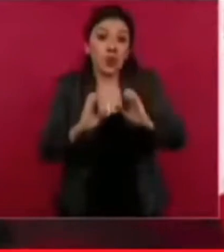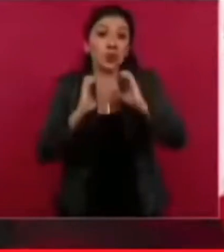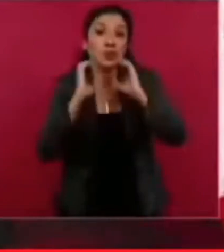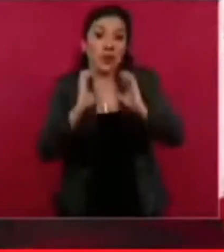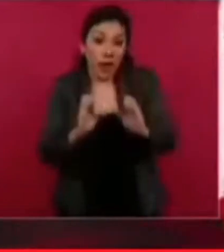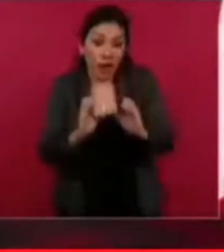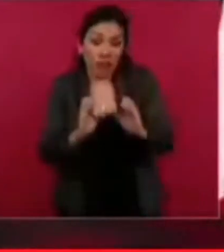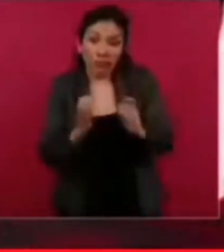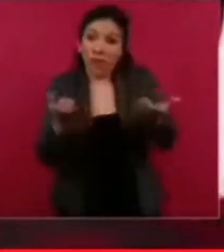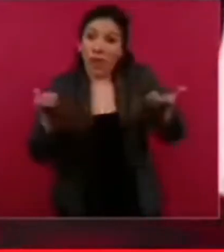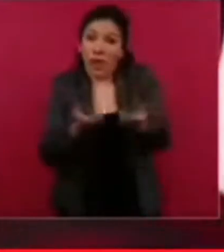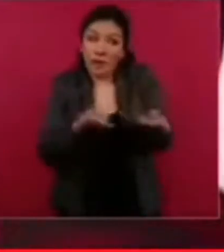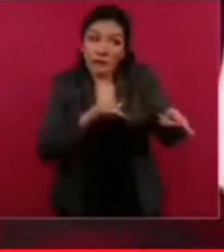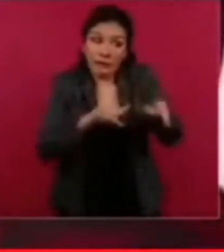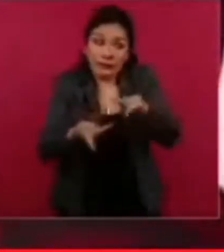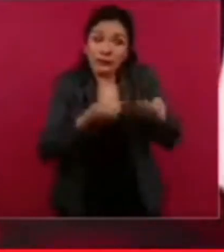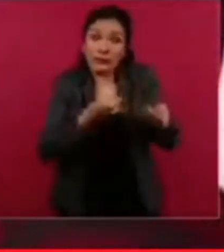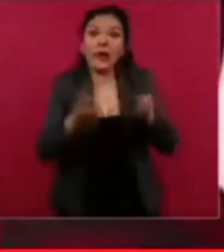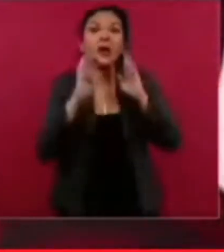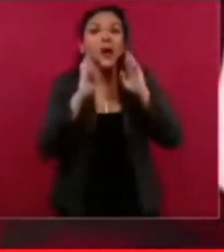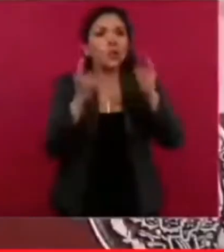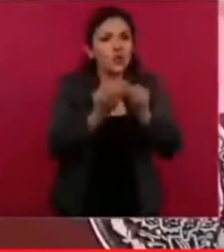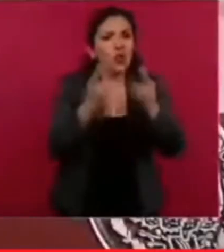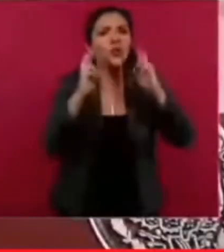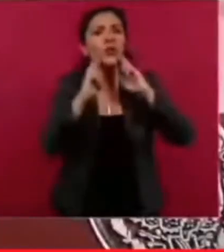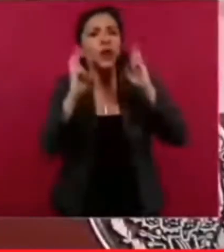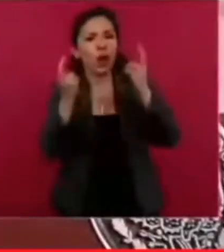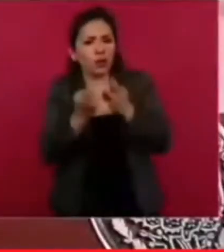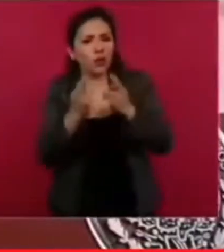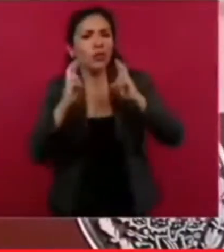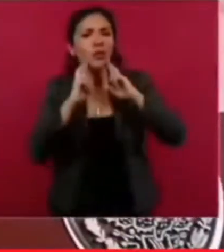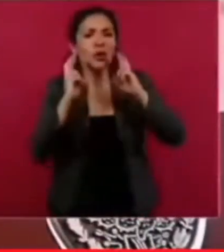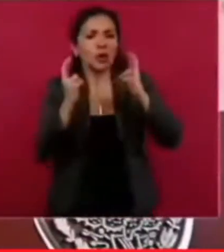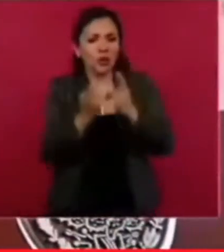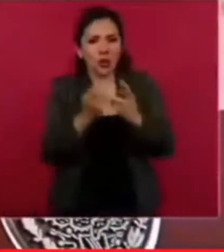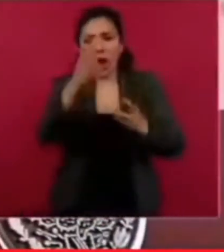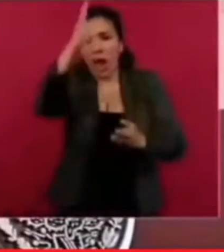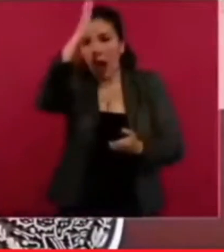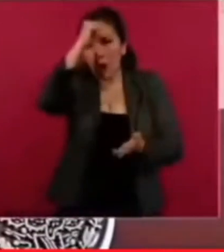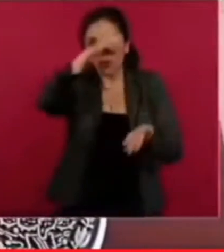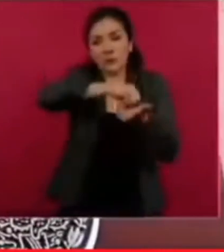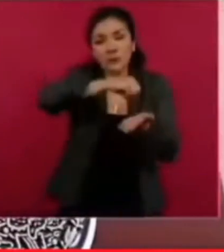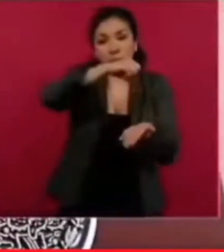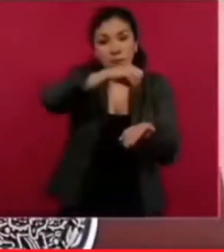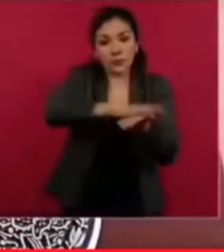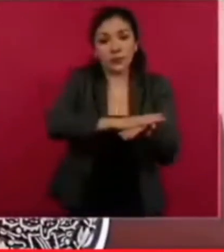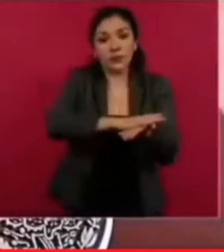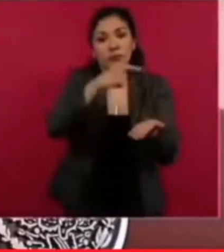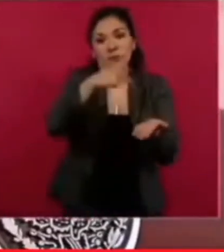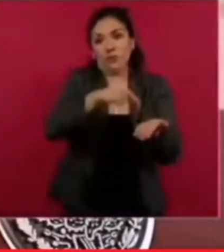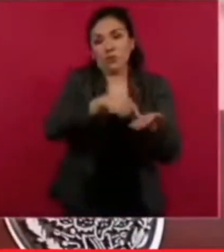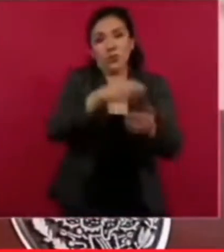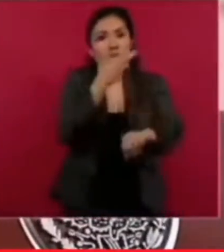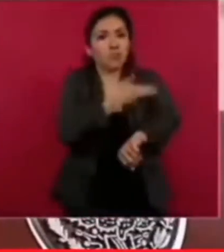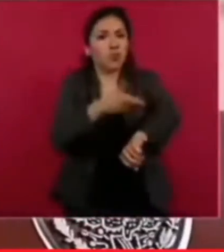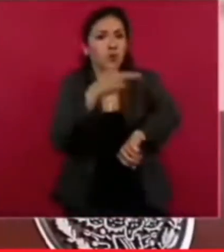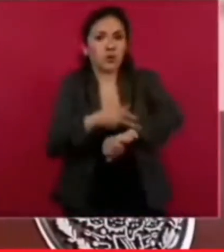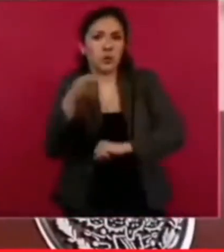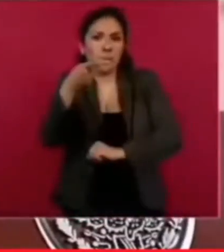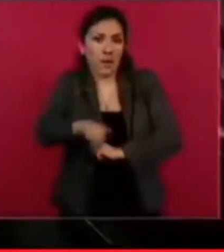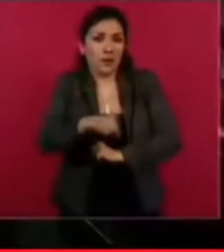que hagan todas las reuniones que establece el procedimiento